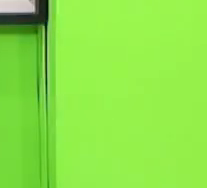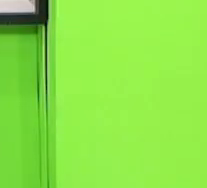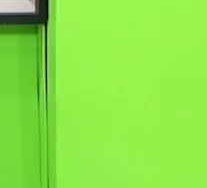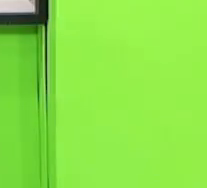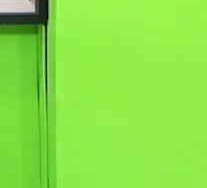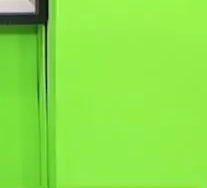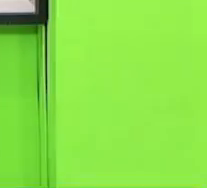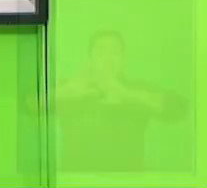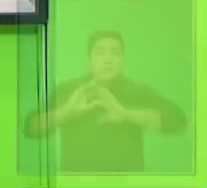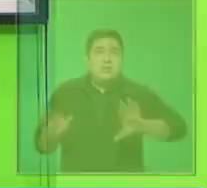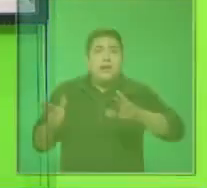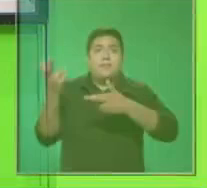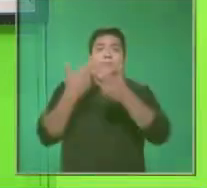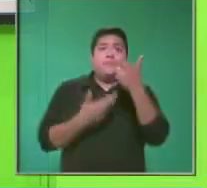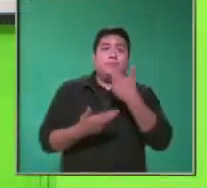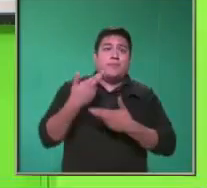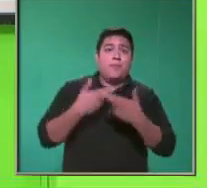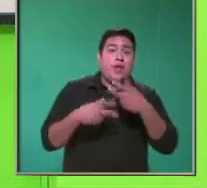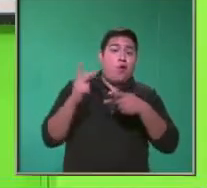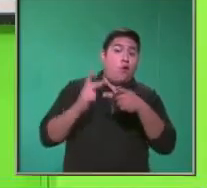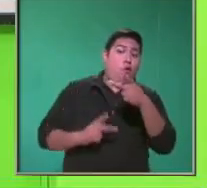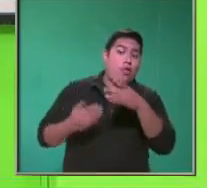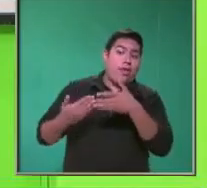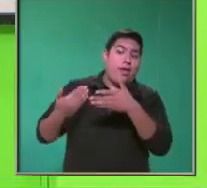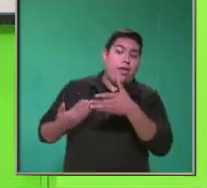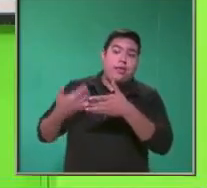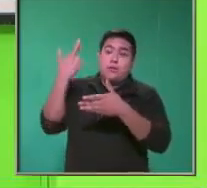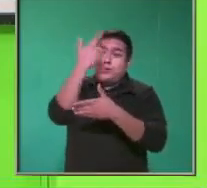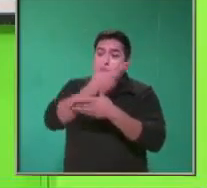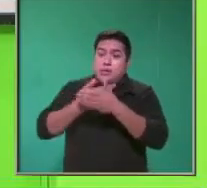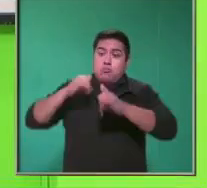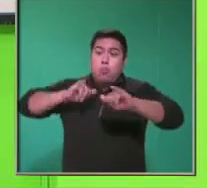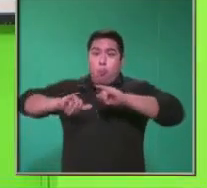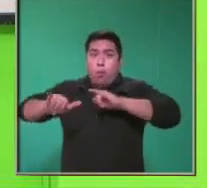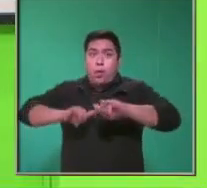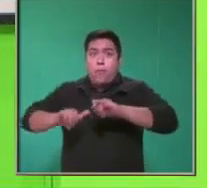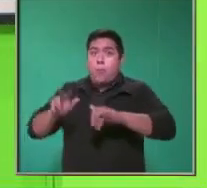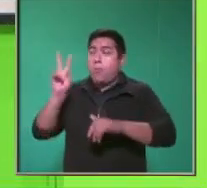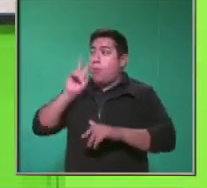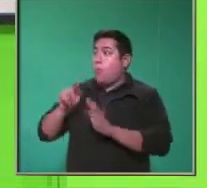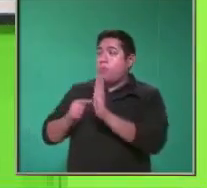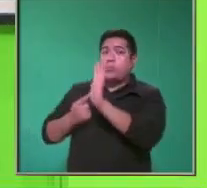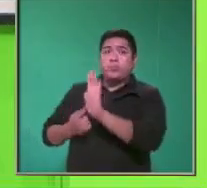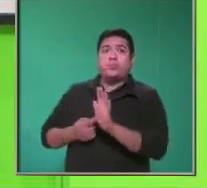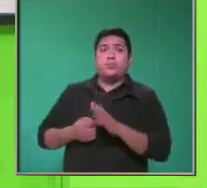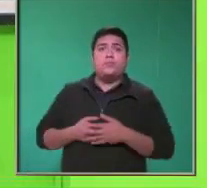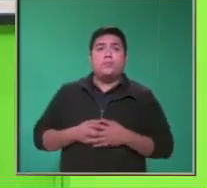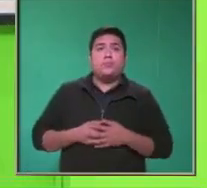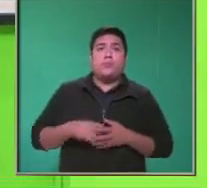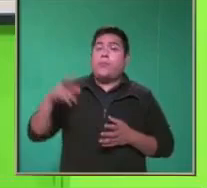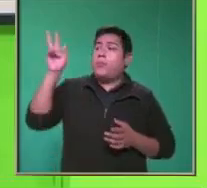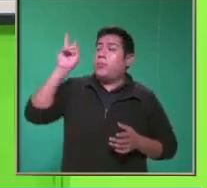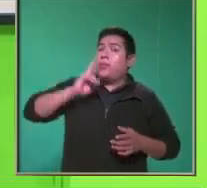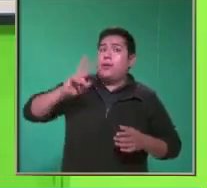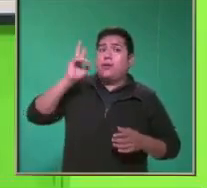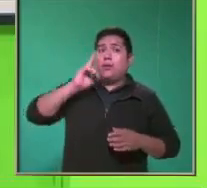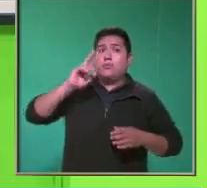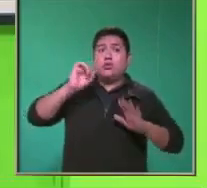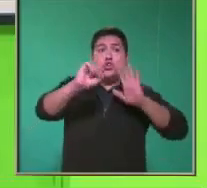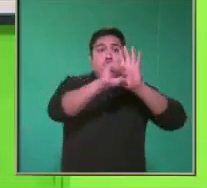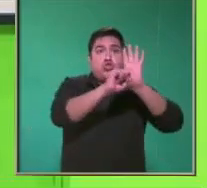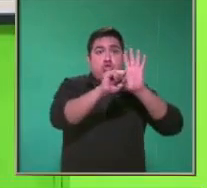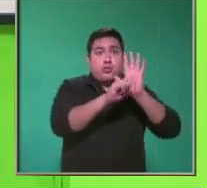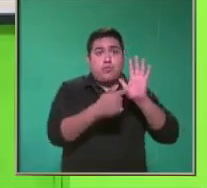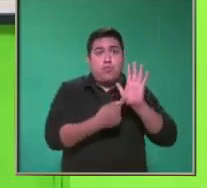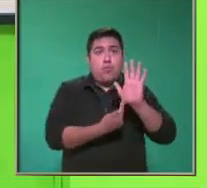Ya estamos de regreso. Antes del corte estábamos revisando el mapa que tengo a mis espaldas Y estábamos viendo precisamente la simbología de